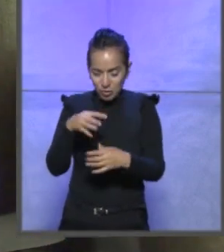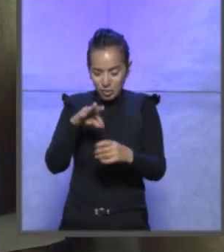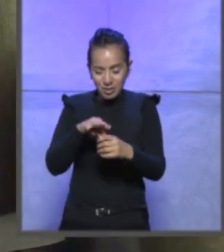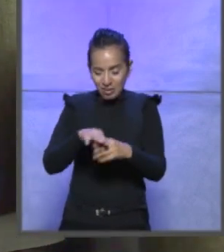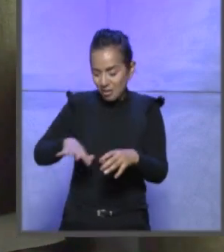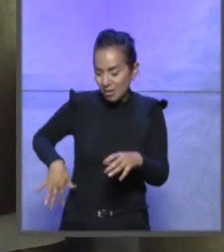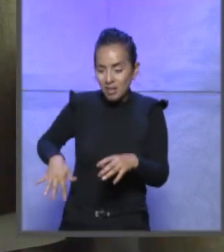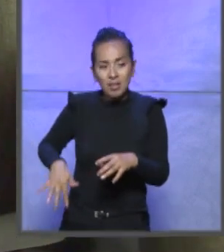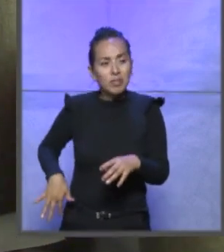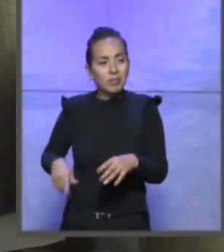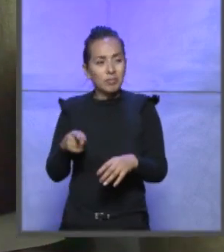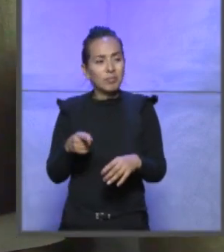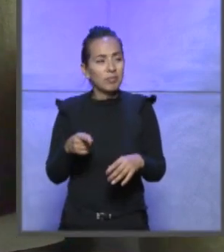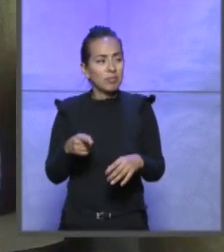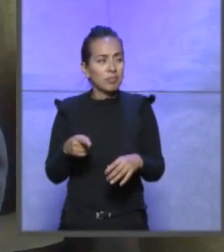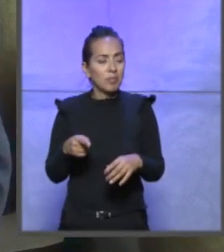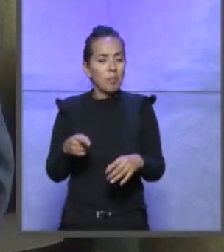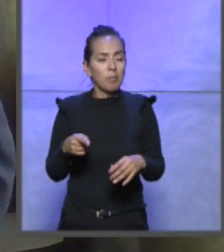en este proceso electoral, por lo menos